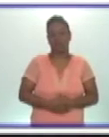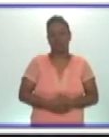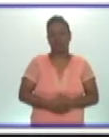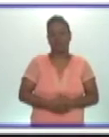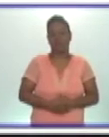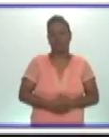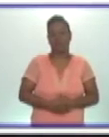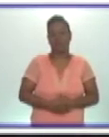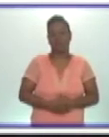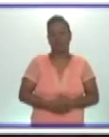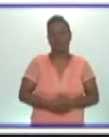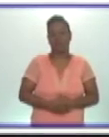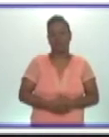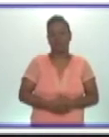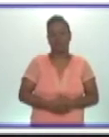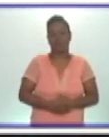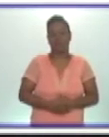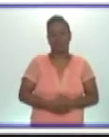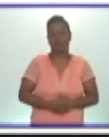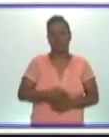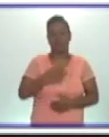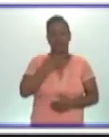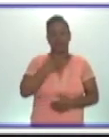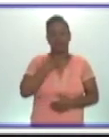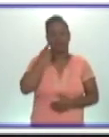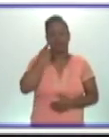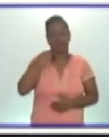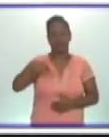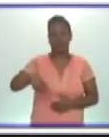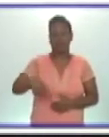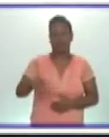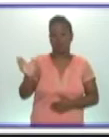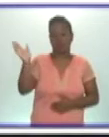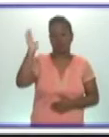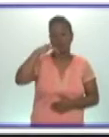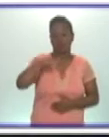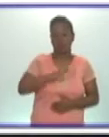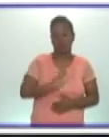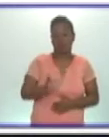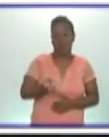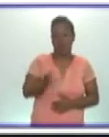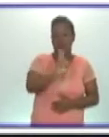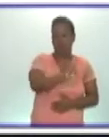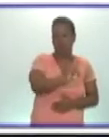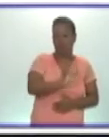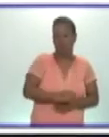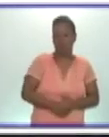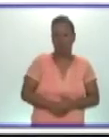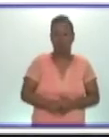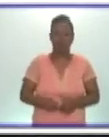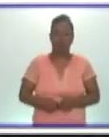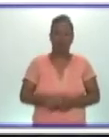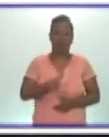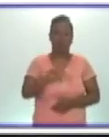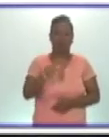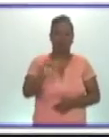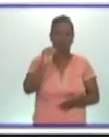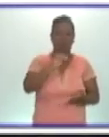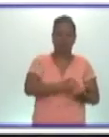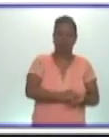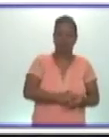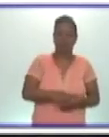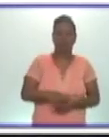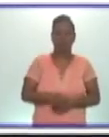11. Y como vemos, Q elevado a la 7 no está agrupado, por lo tanto, queda igual.